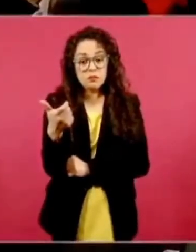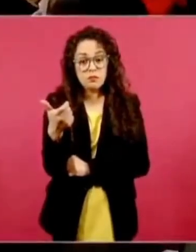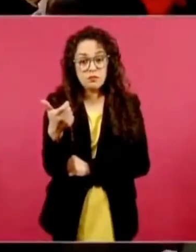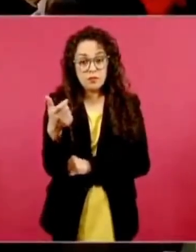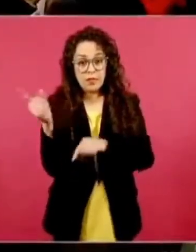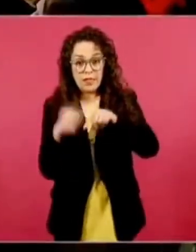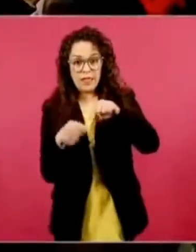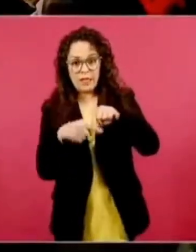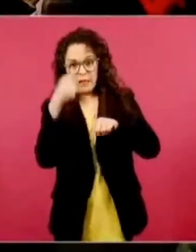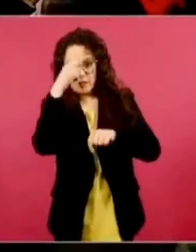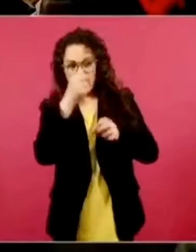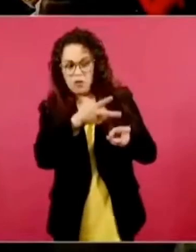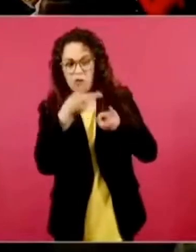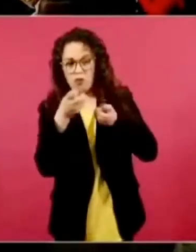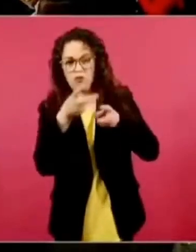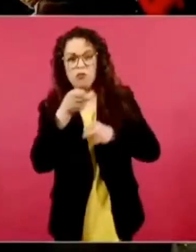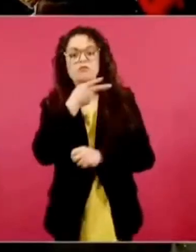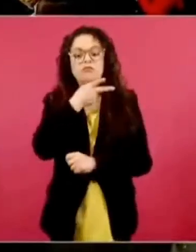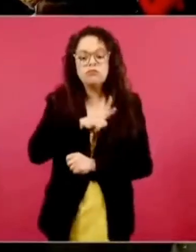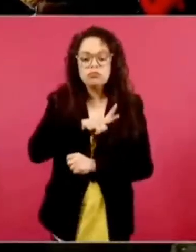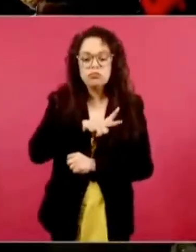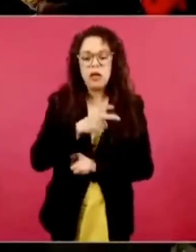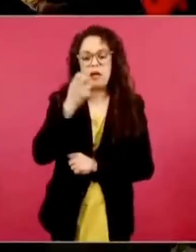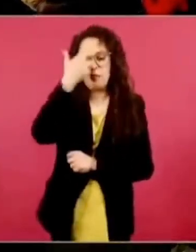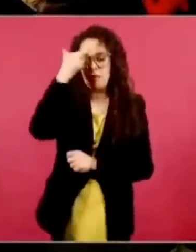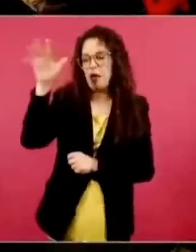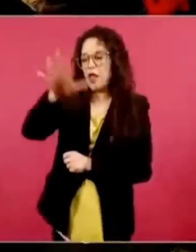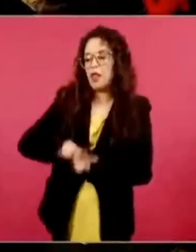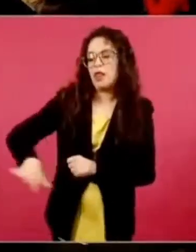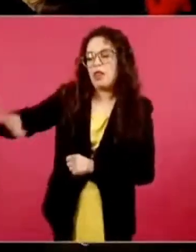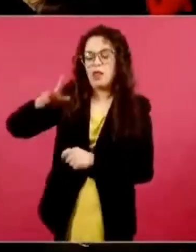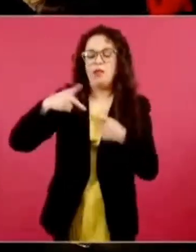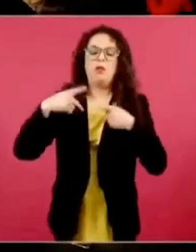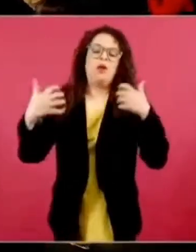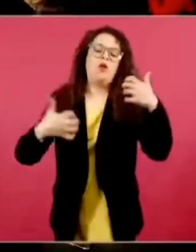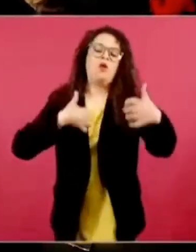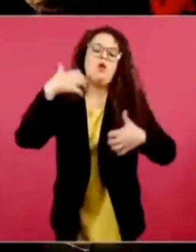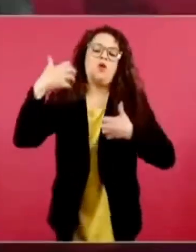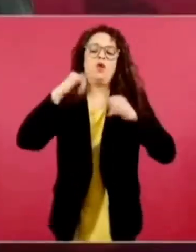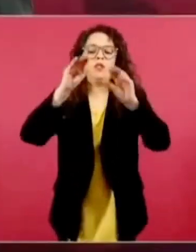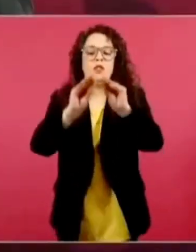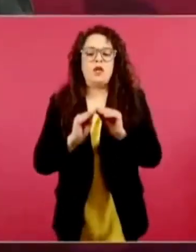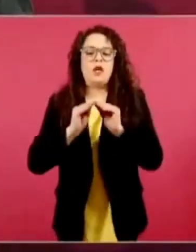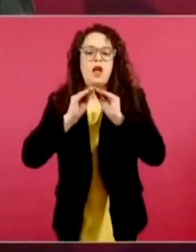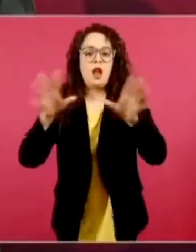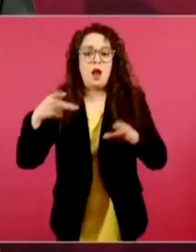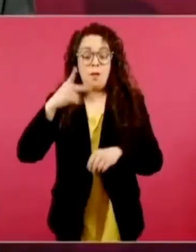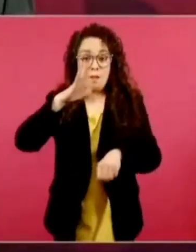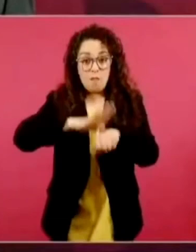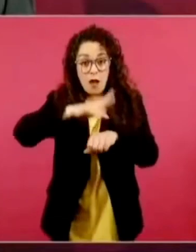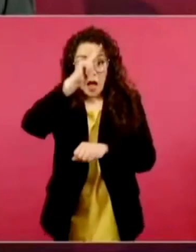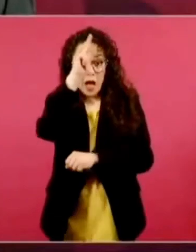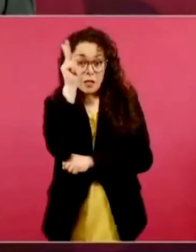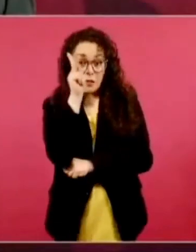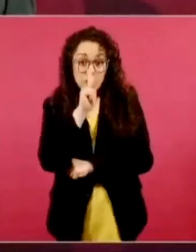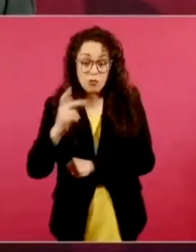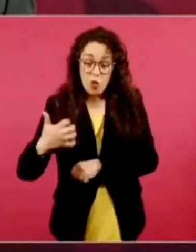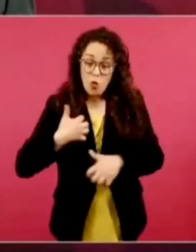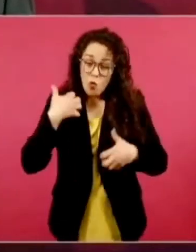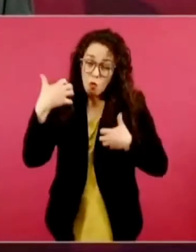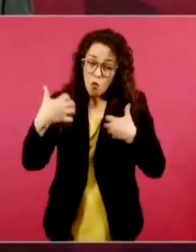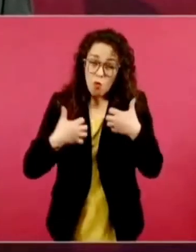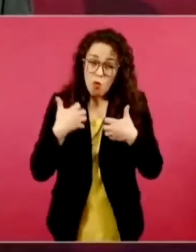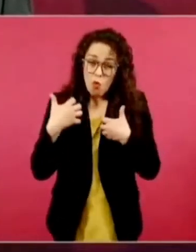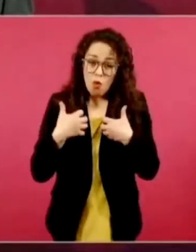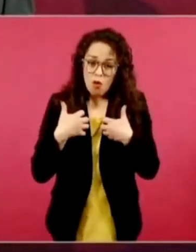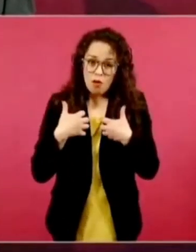Entonces, pues sí hay gente enojada con eso, pero los más enojados son los que no pagaban